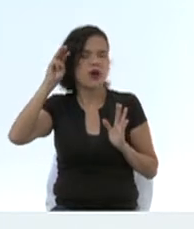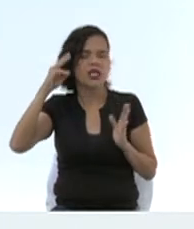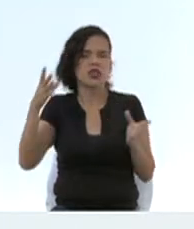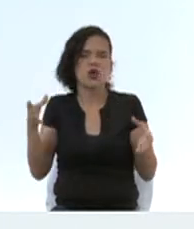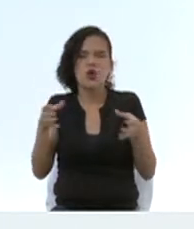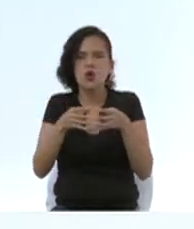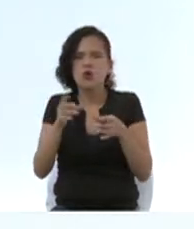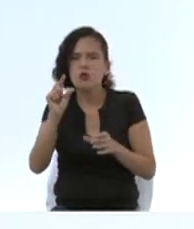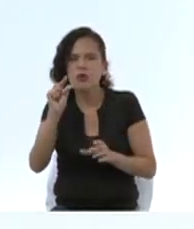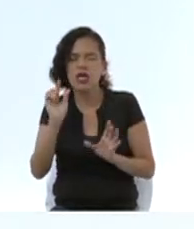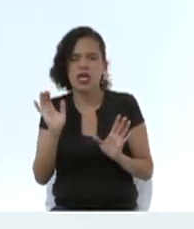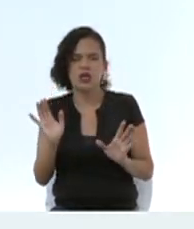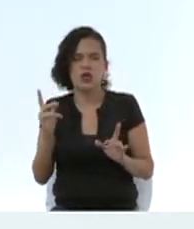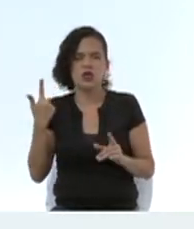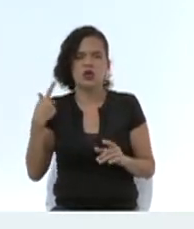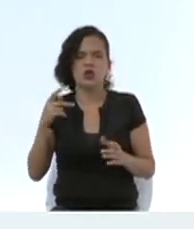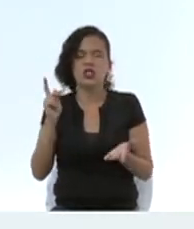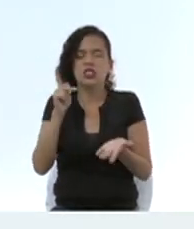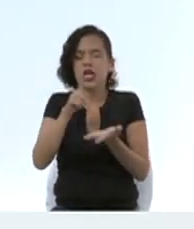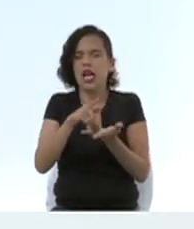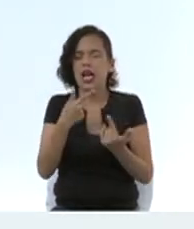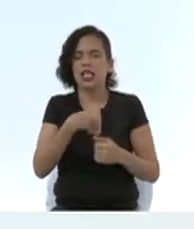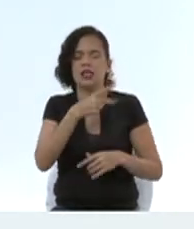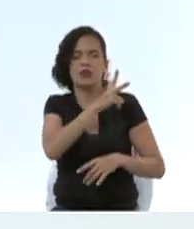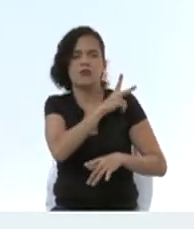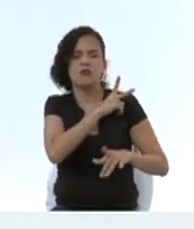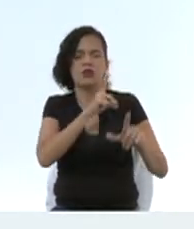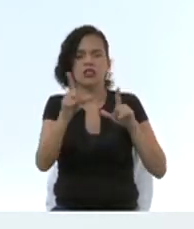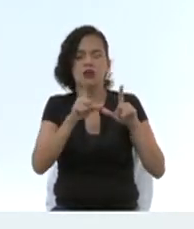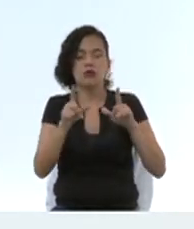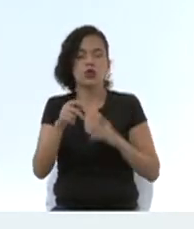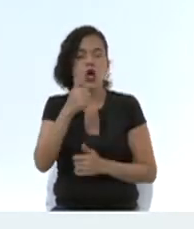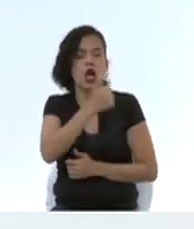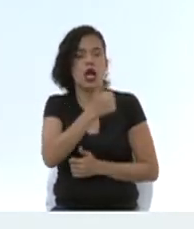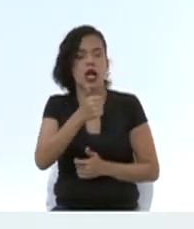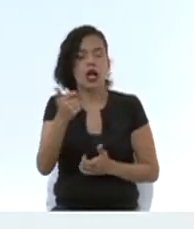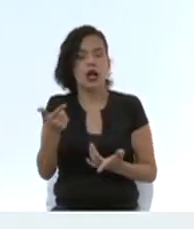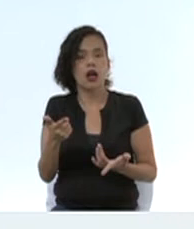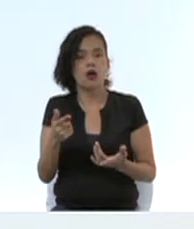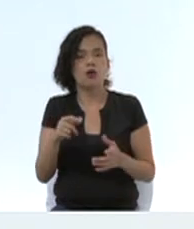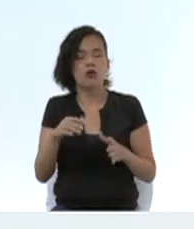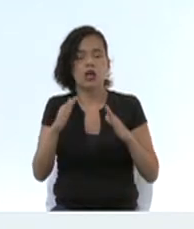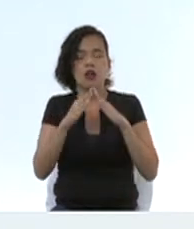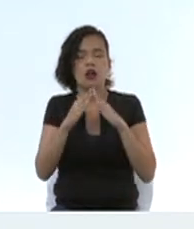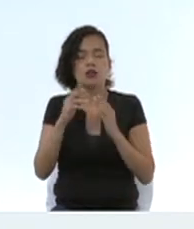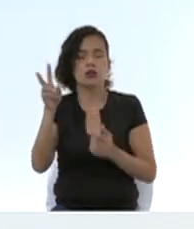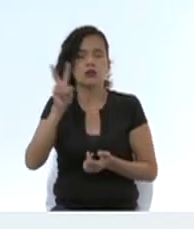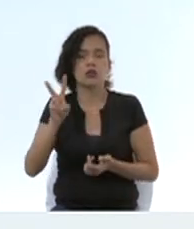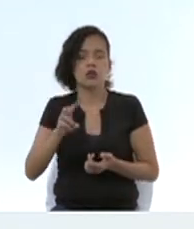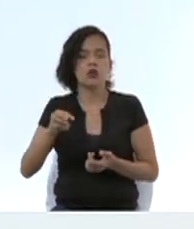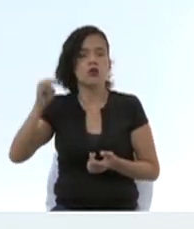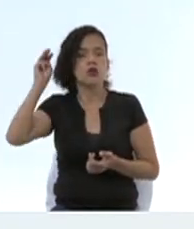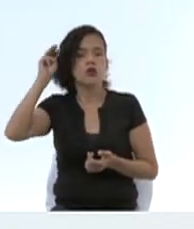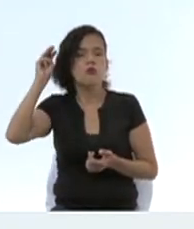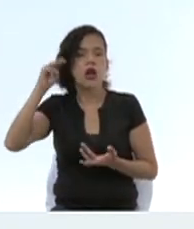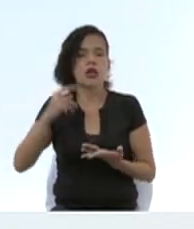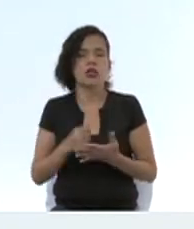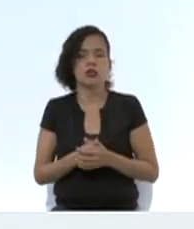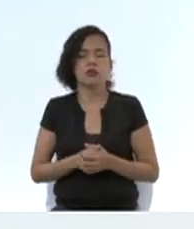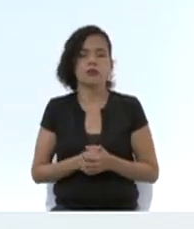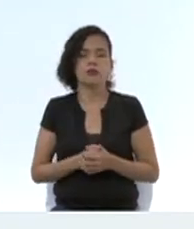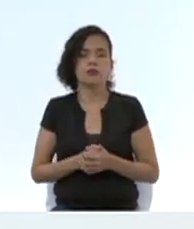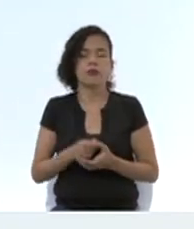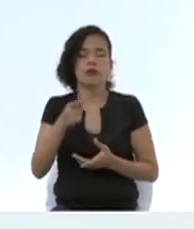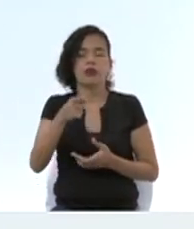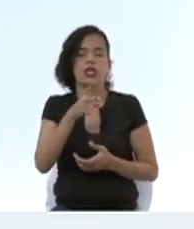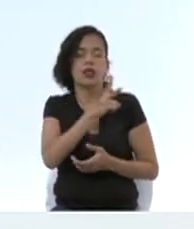grupos pequeños. Y nos tocó llegar a través de la pantalla de Vive TV a cada uno de los hogares venezolanos, a nuestros maestros que están